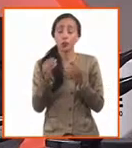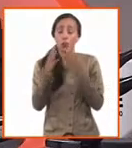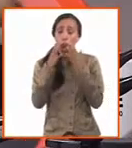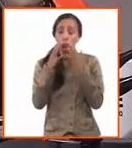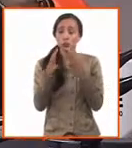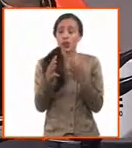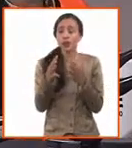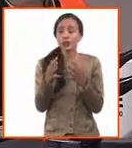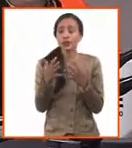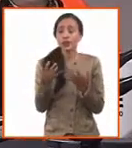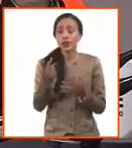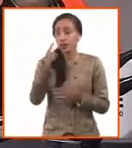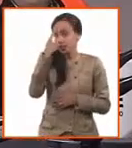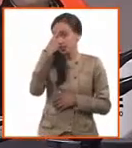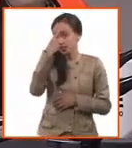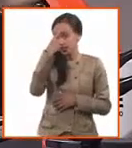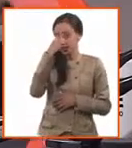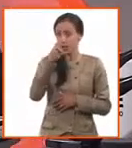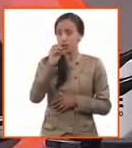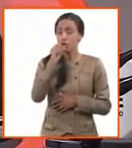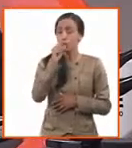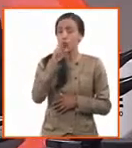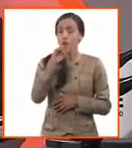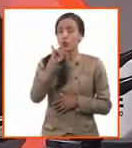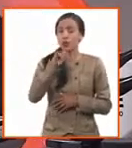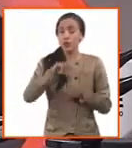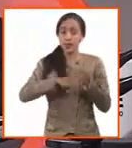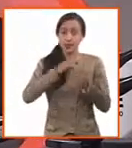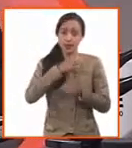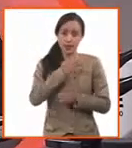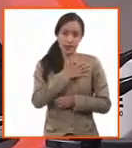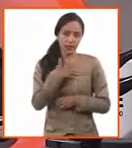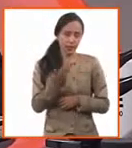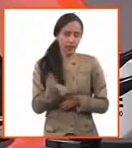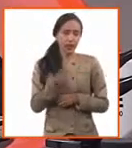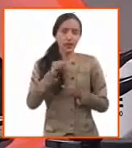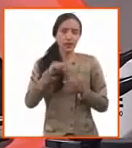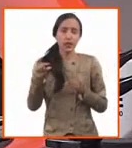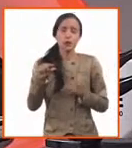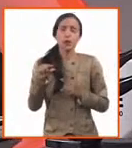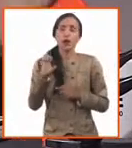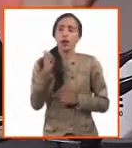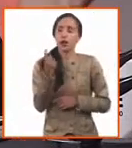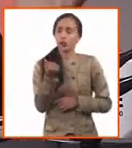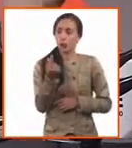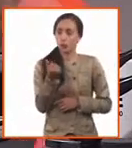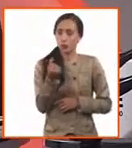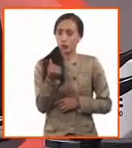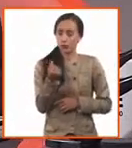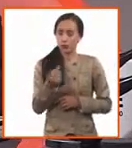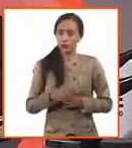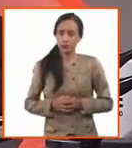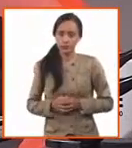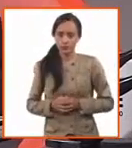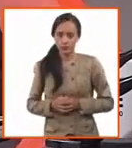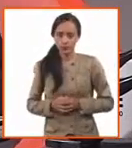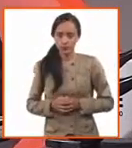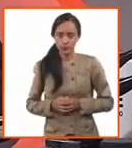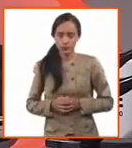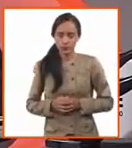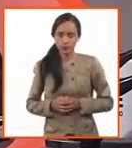entre elche y carlos rafael rodríguez sobre temas económicos es decir que hubo hubo debates también